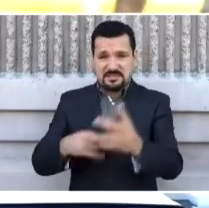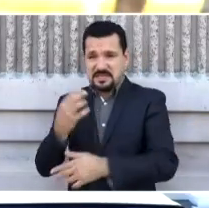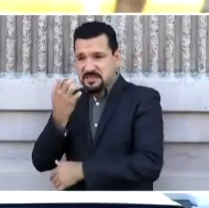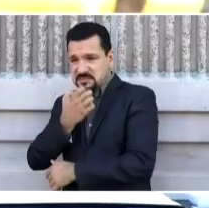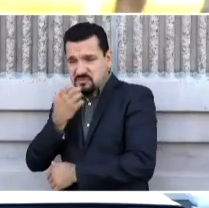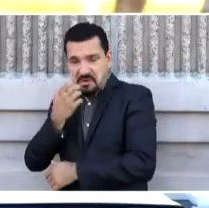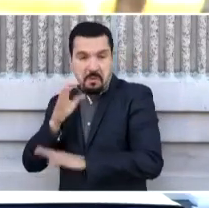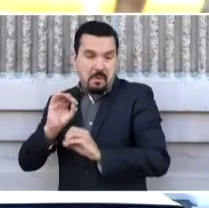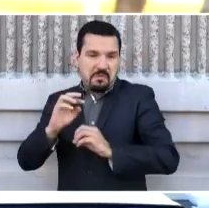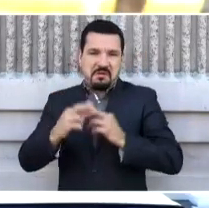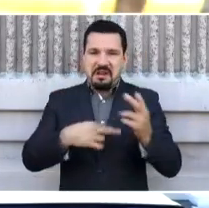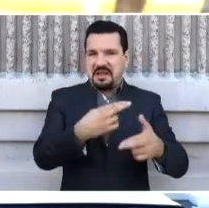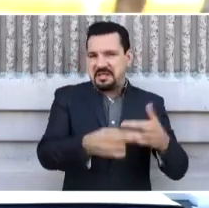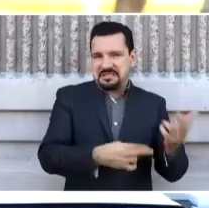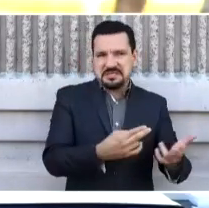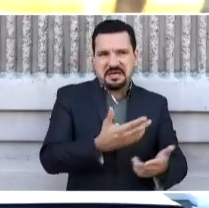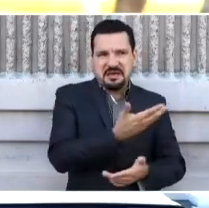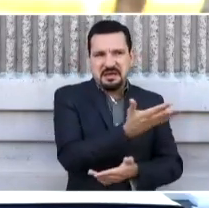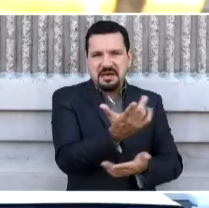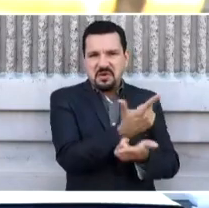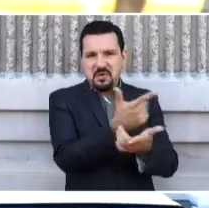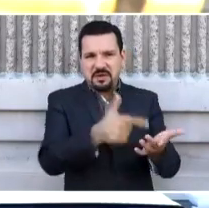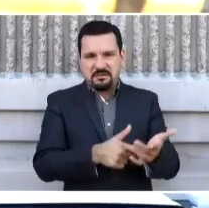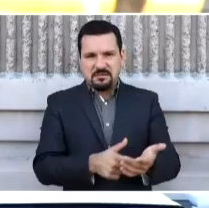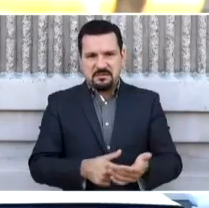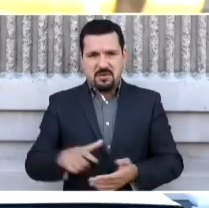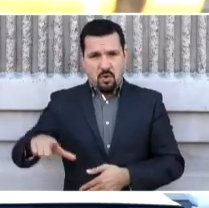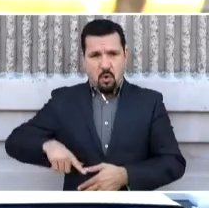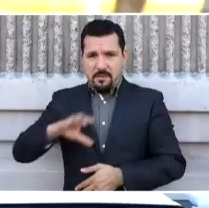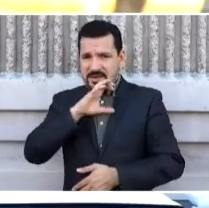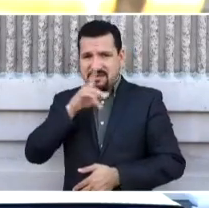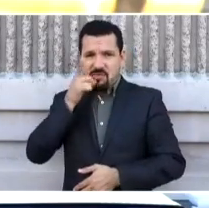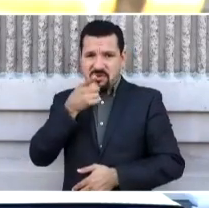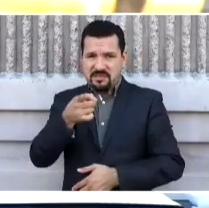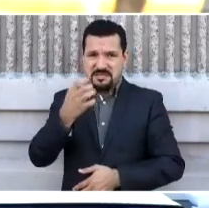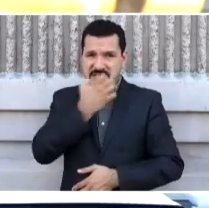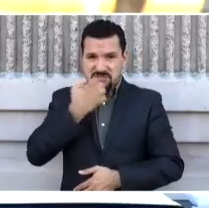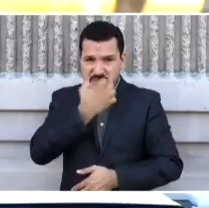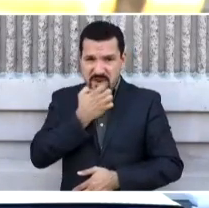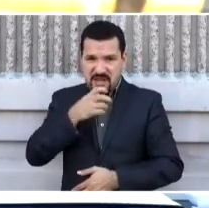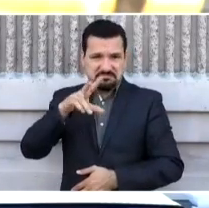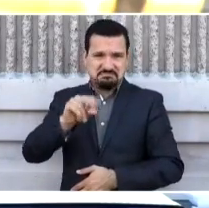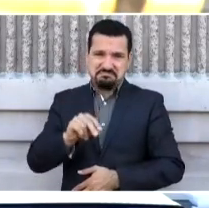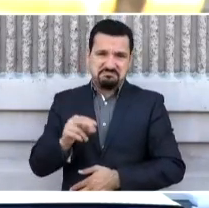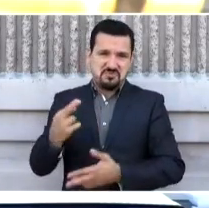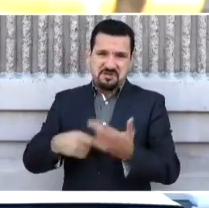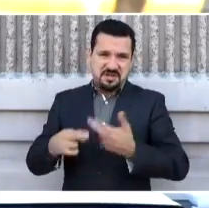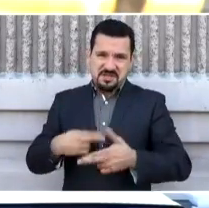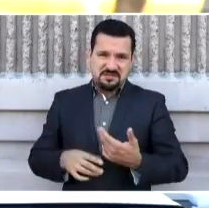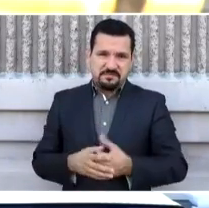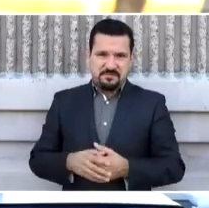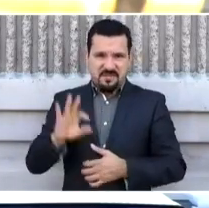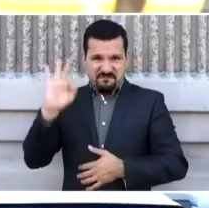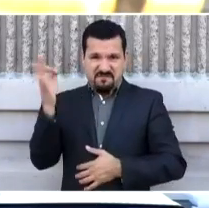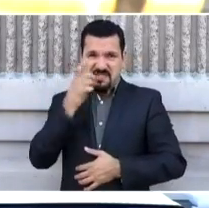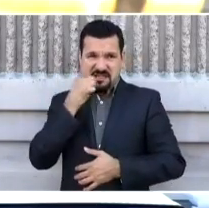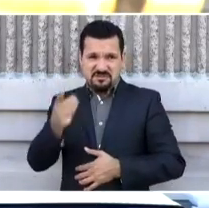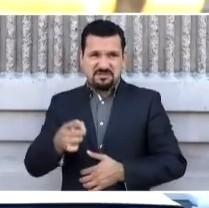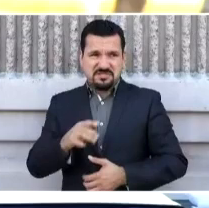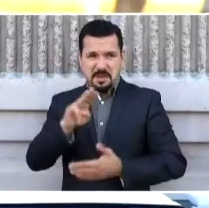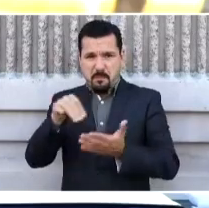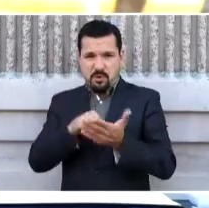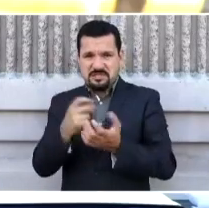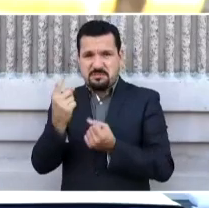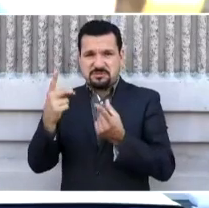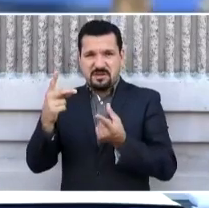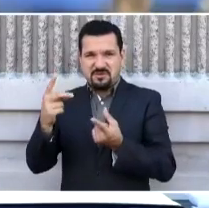la gobernadora ha dicho, las escuelas en Sonora no regresan. La federación dice que los municipios que están